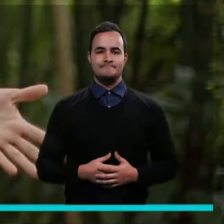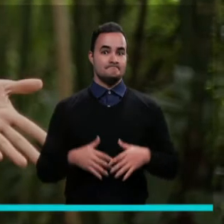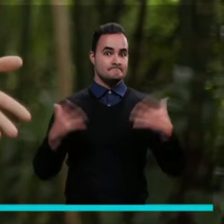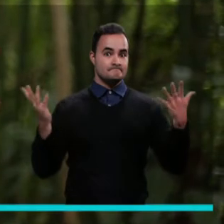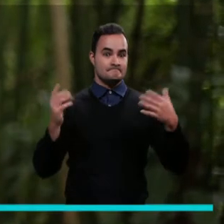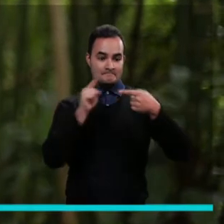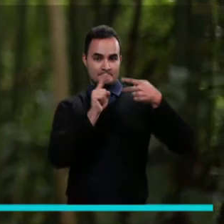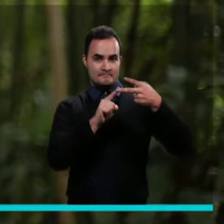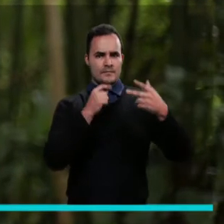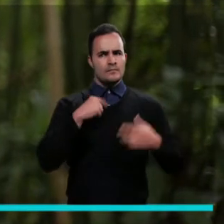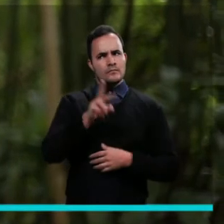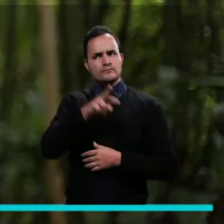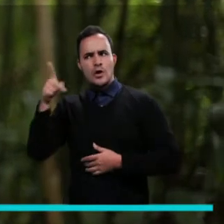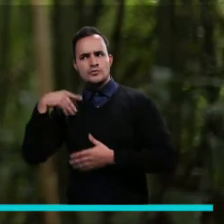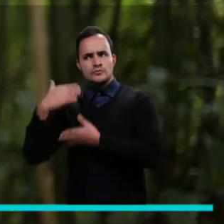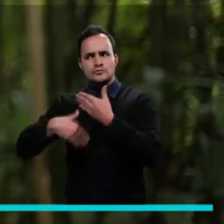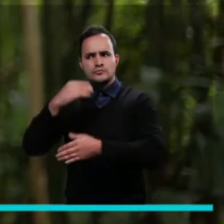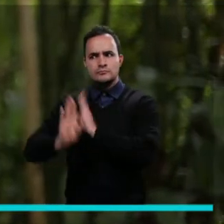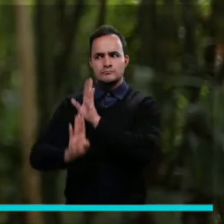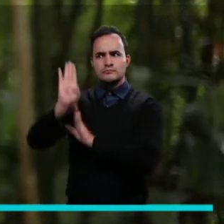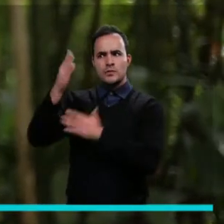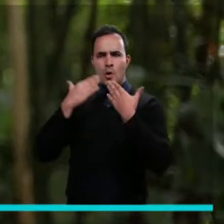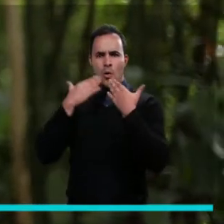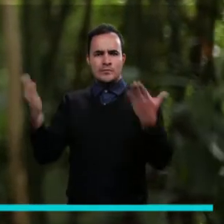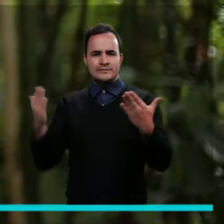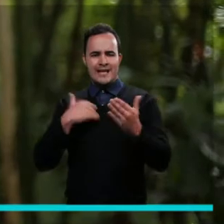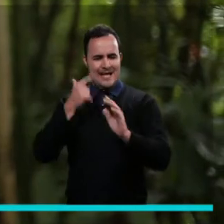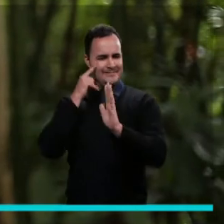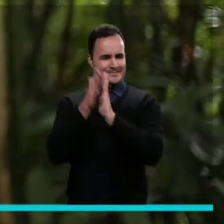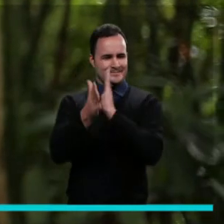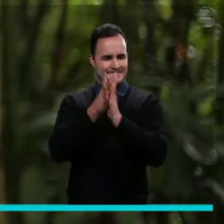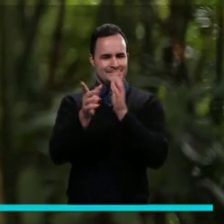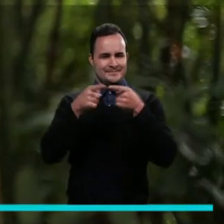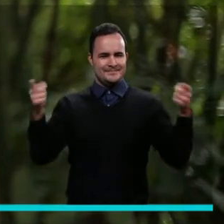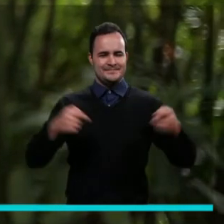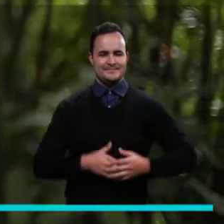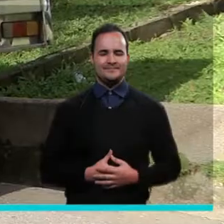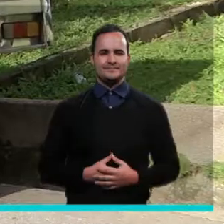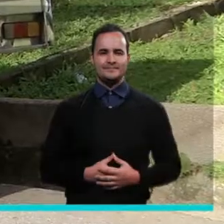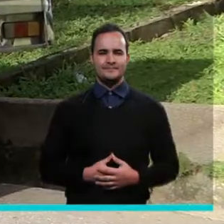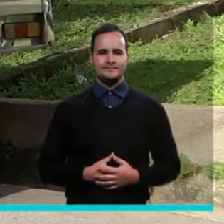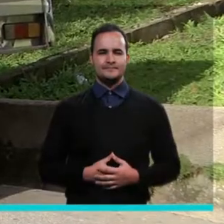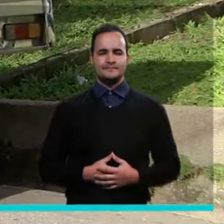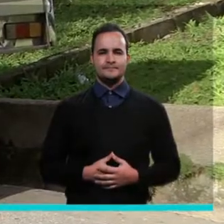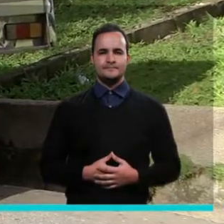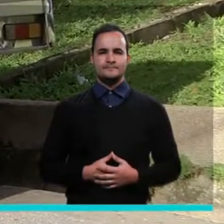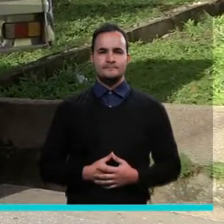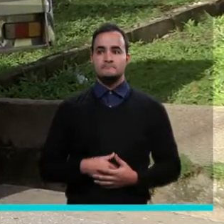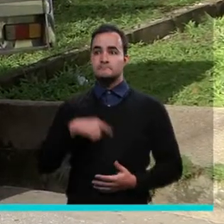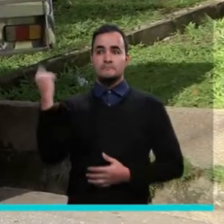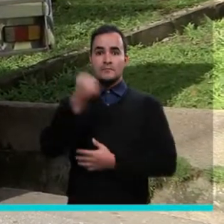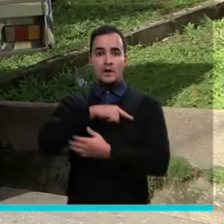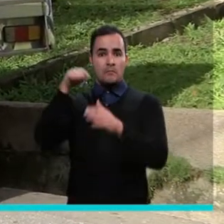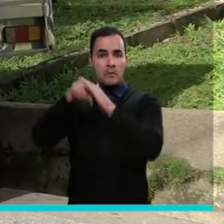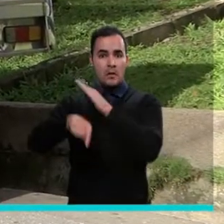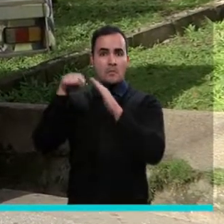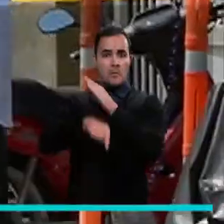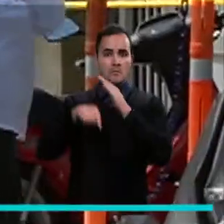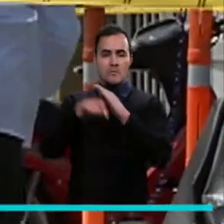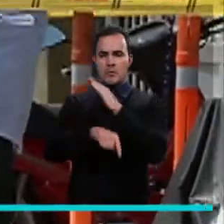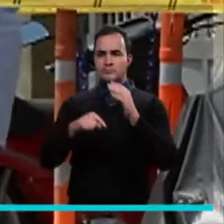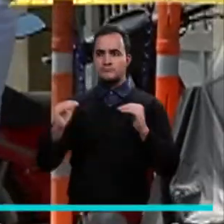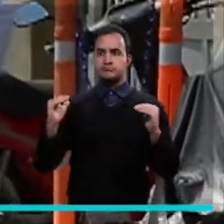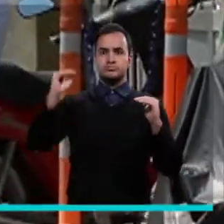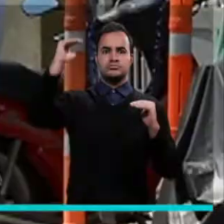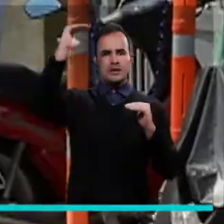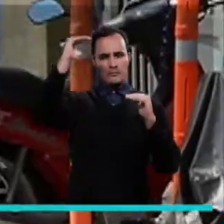Y ahora en Medellín Conecta TV es tiempo de conocer otros hechos destacados de la semana. La baja en la cifra de homicidios que se ha dado